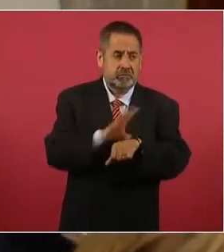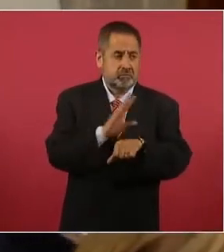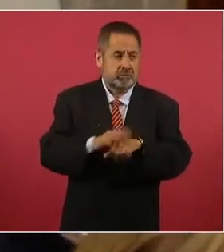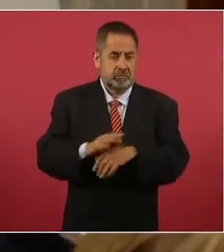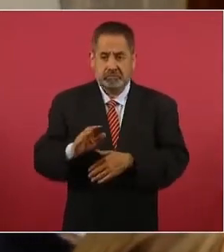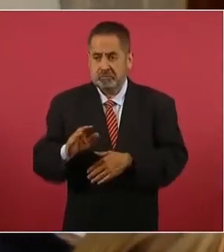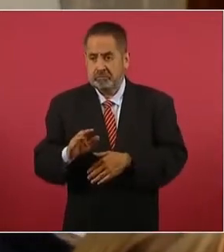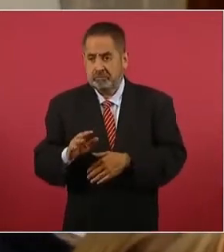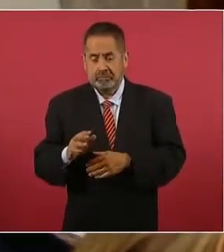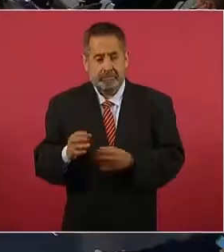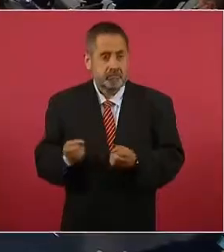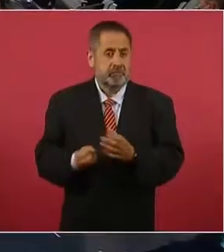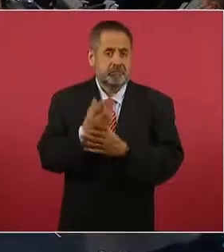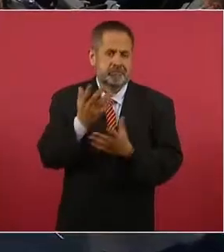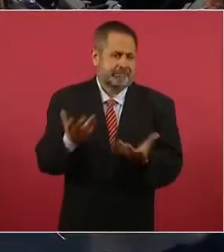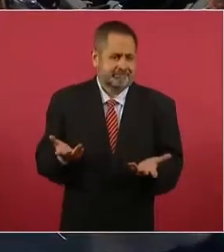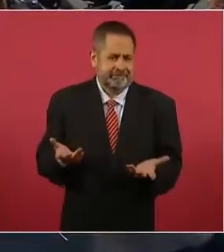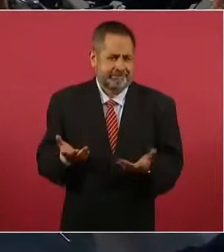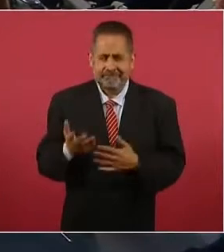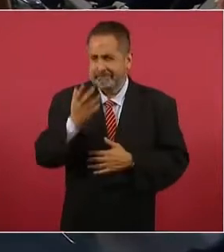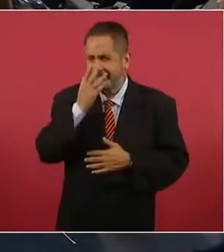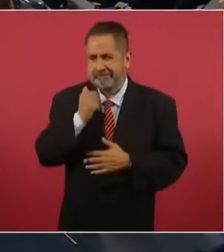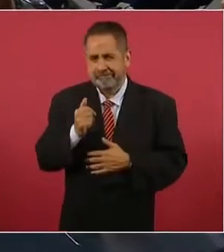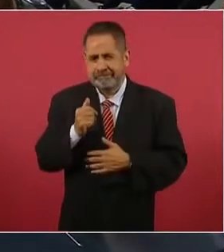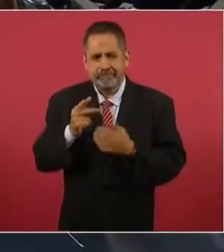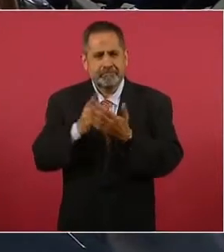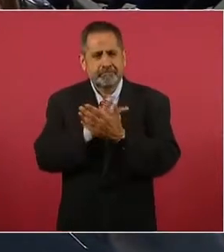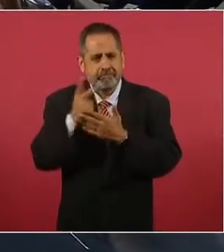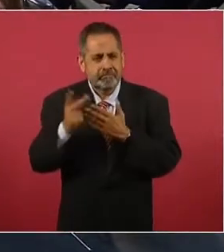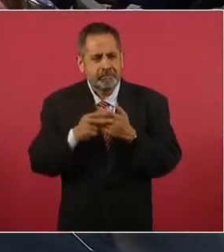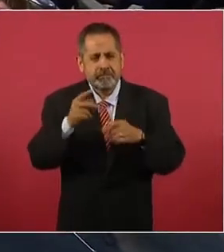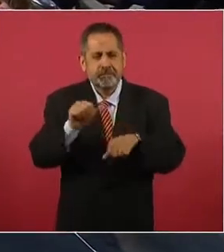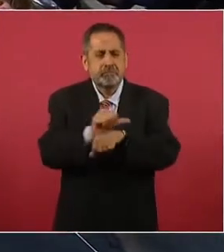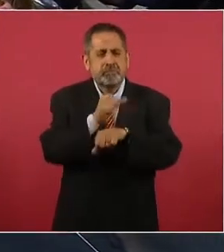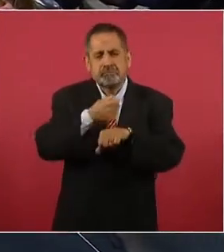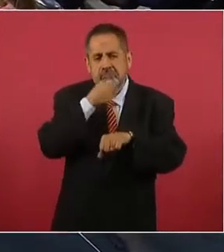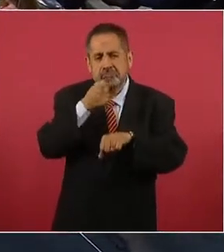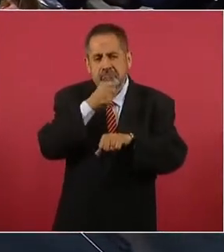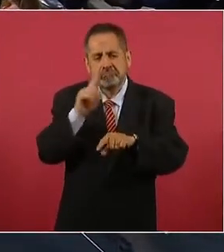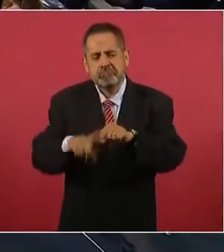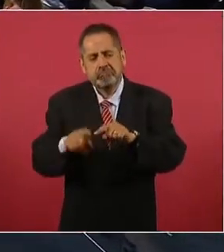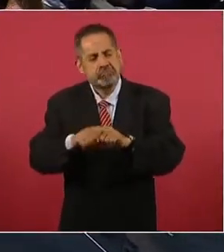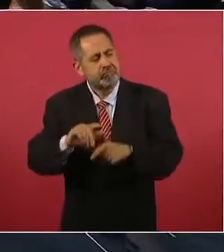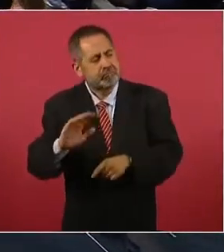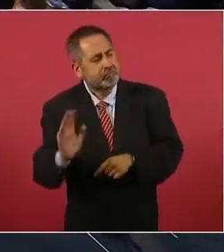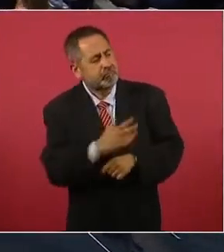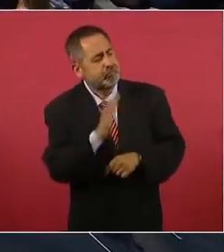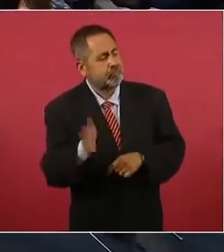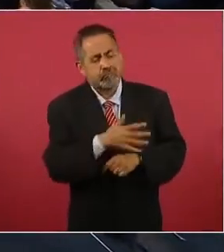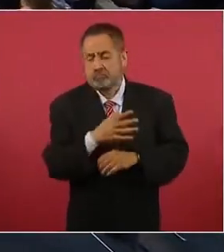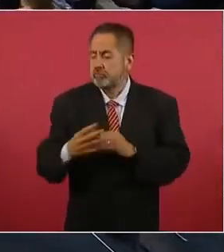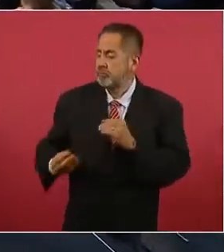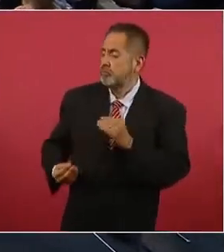hay un programa de chartarización de todo ese parque vehicular.